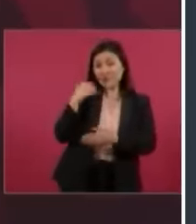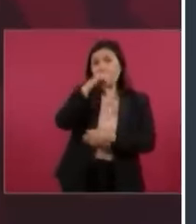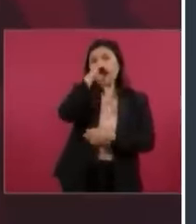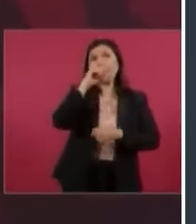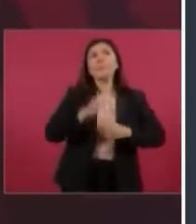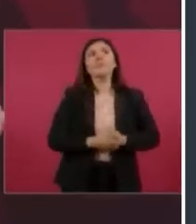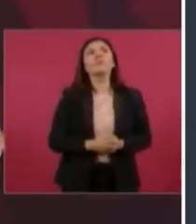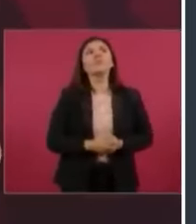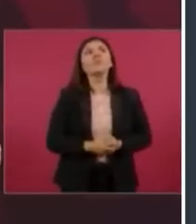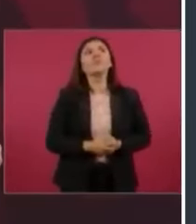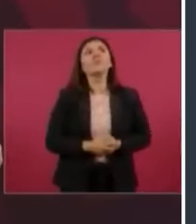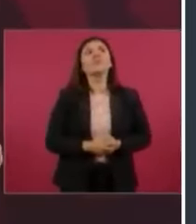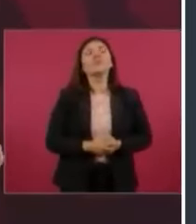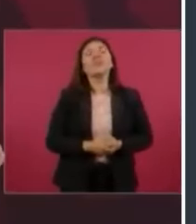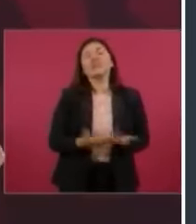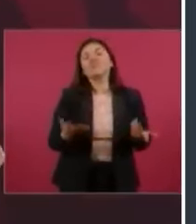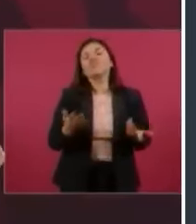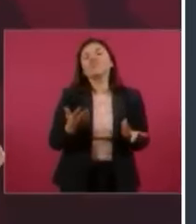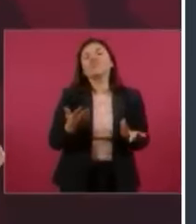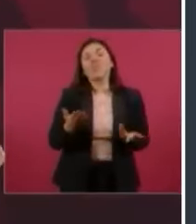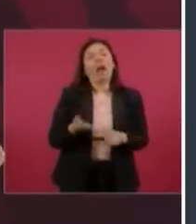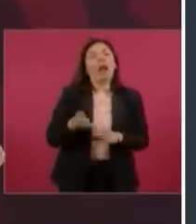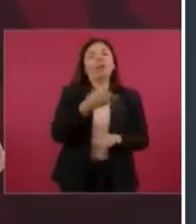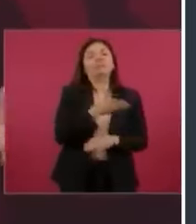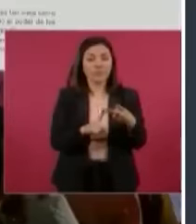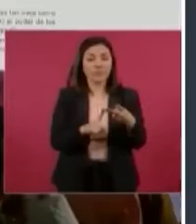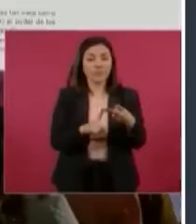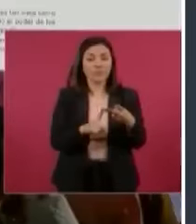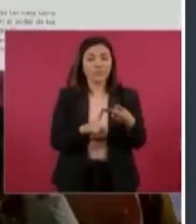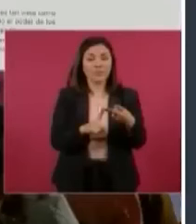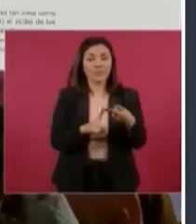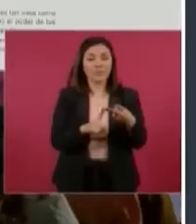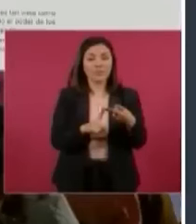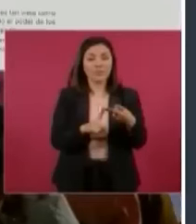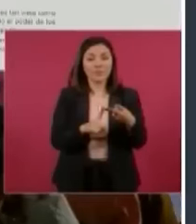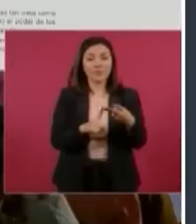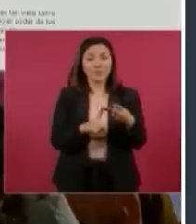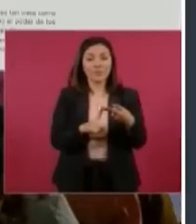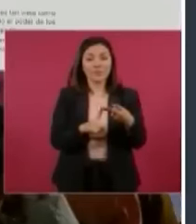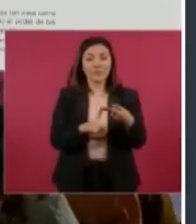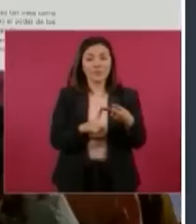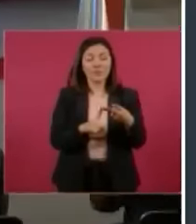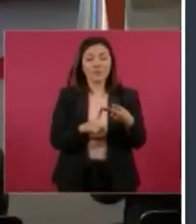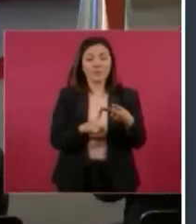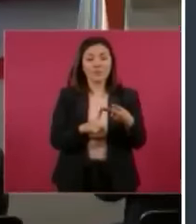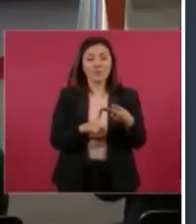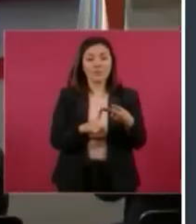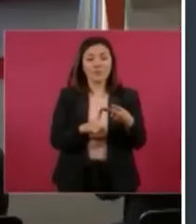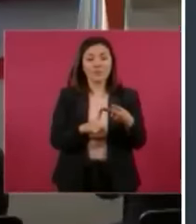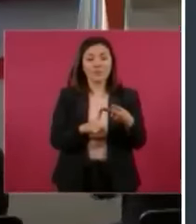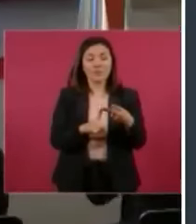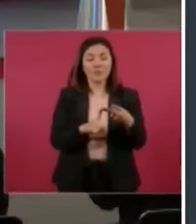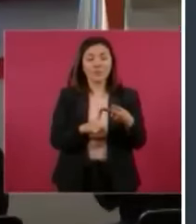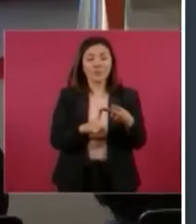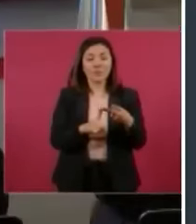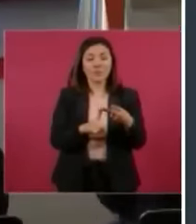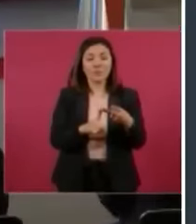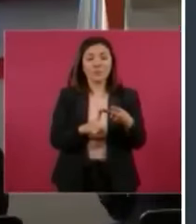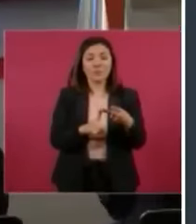tipo cayó etcétera etctera bueno el presidente además retó a que vaya a Palacio